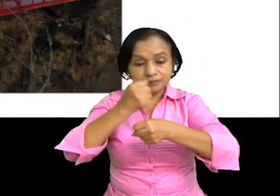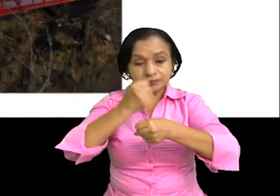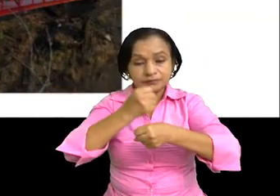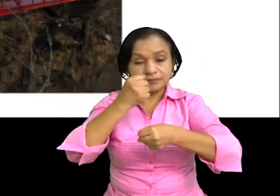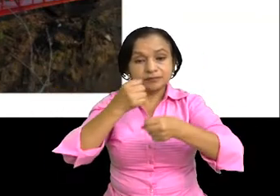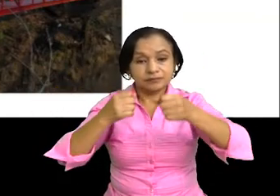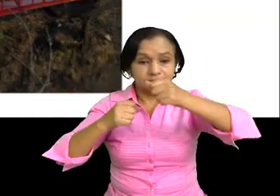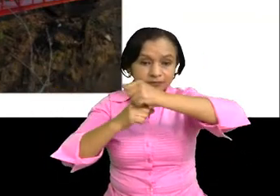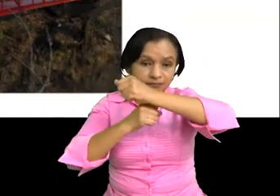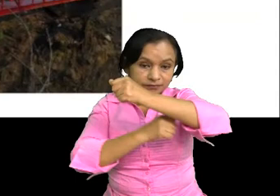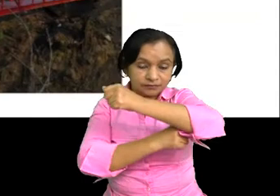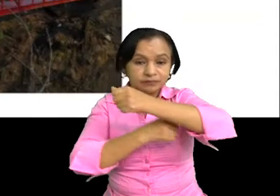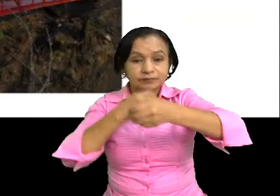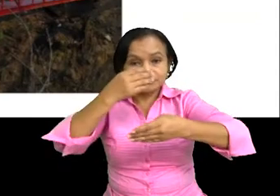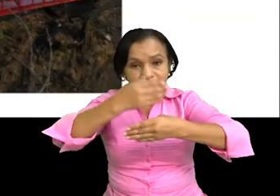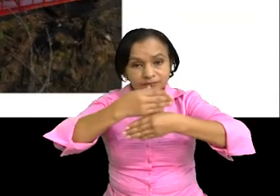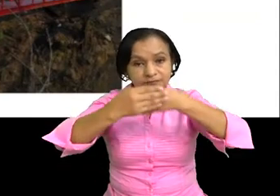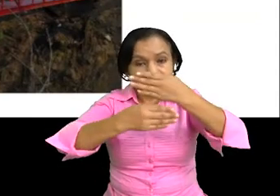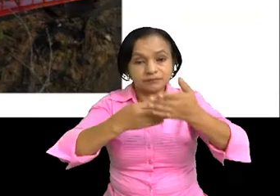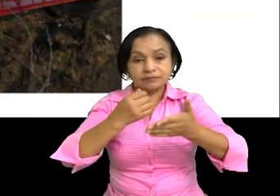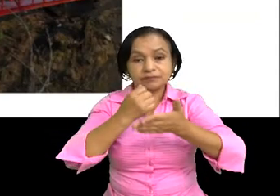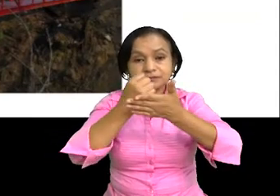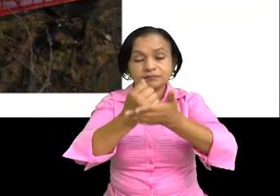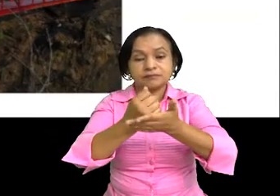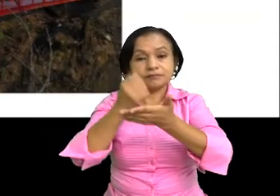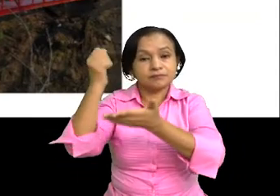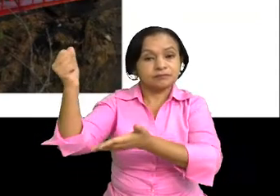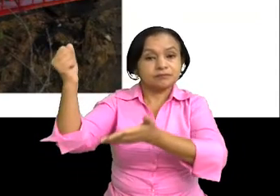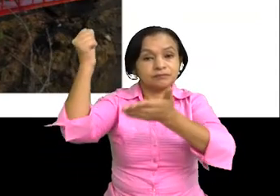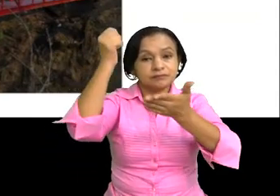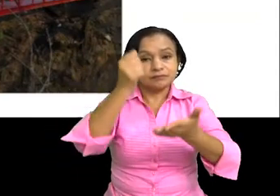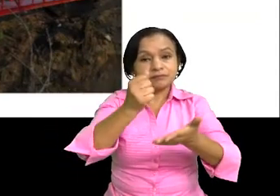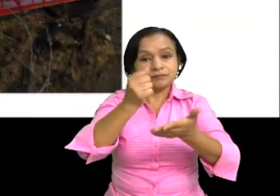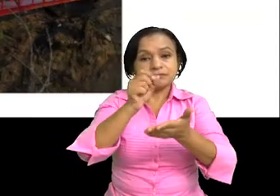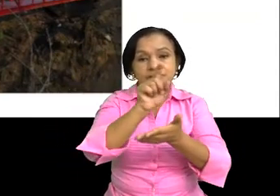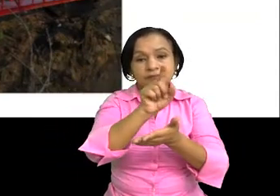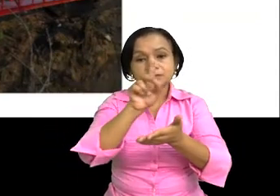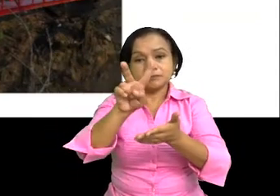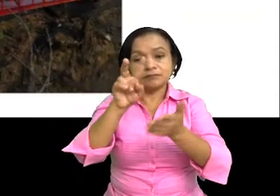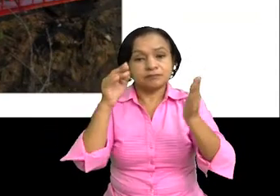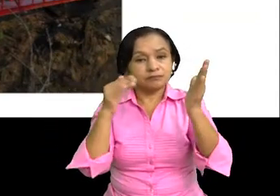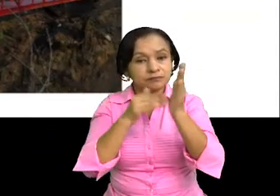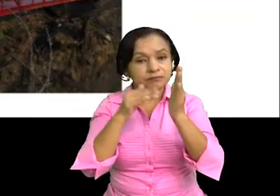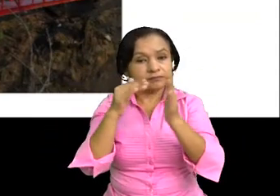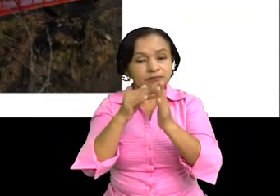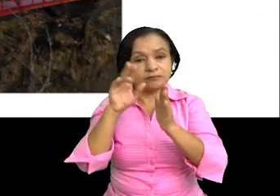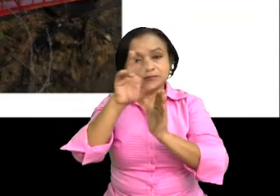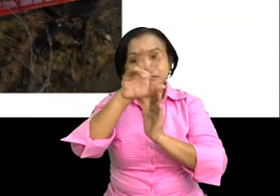del puente, reparaciones, con una inversión de hasta 12 millones de córdoba.